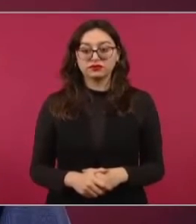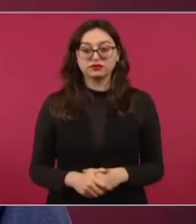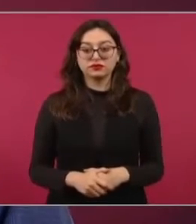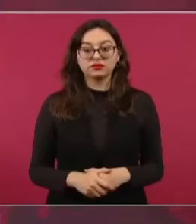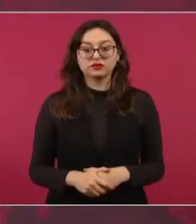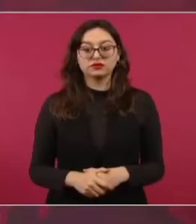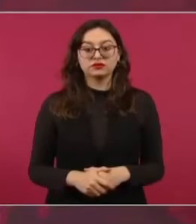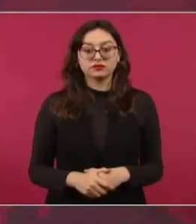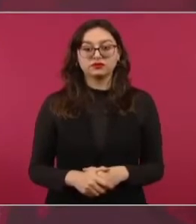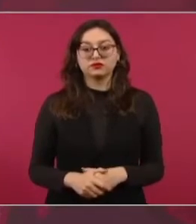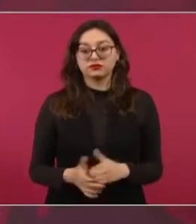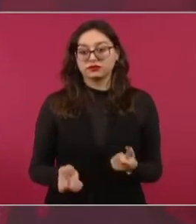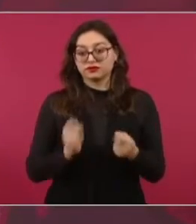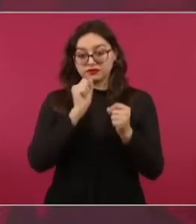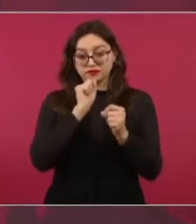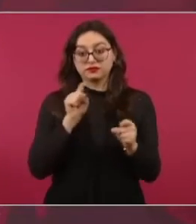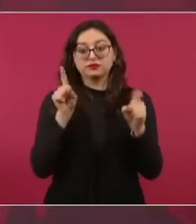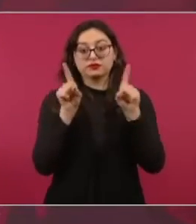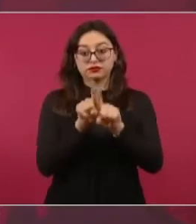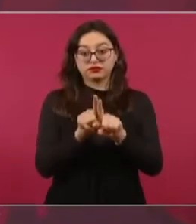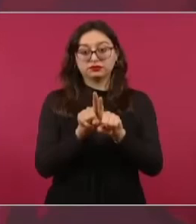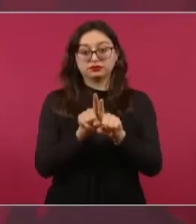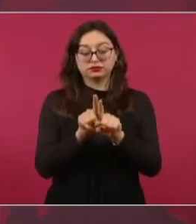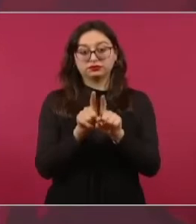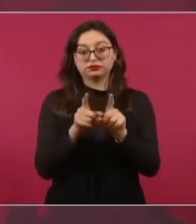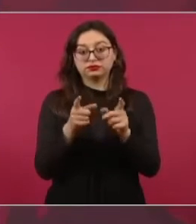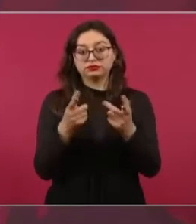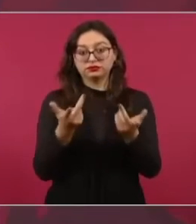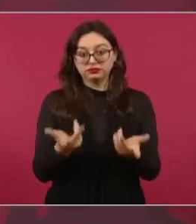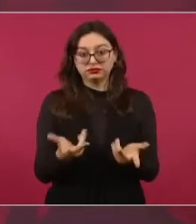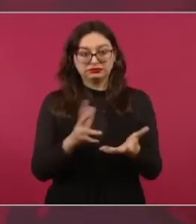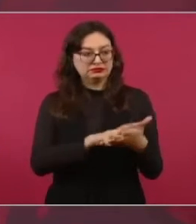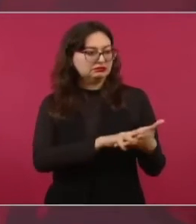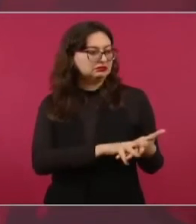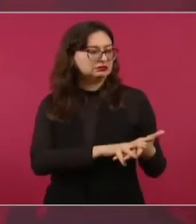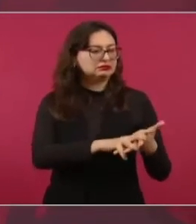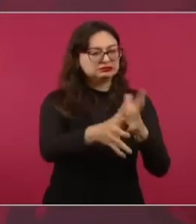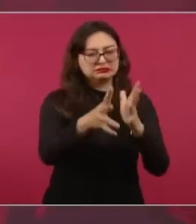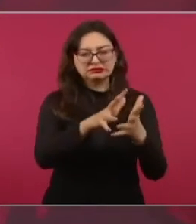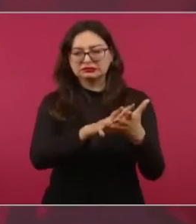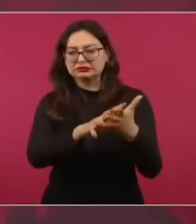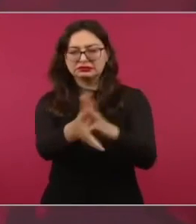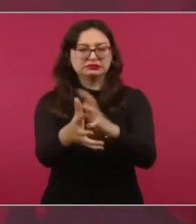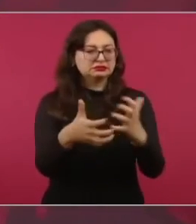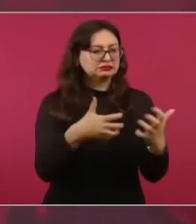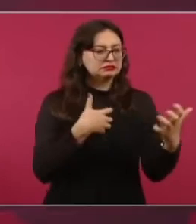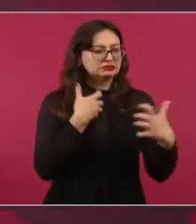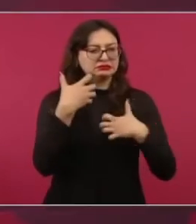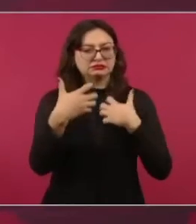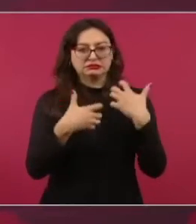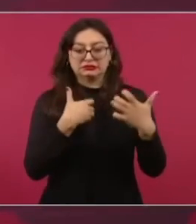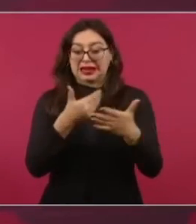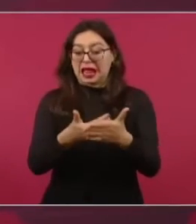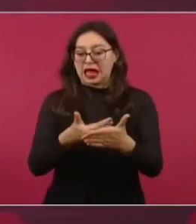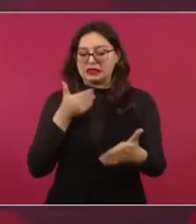se atiendan las causas de la inseguridad y de la violencia